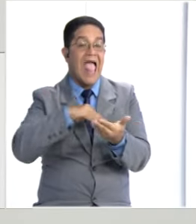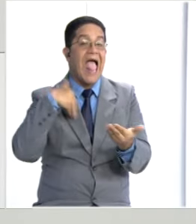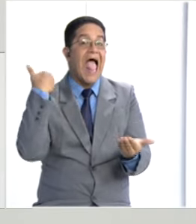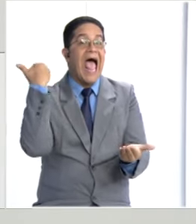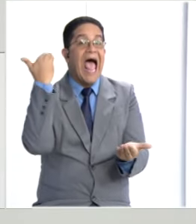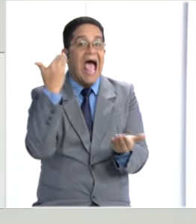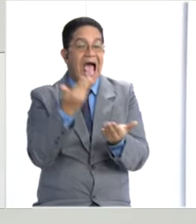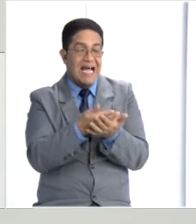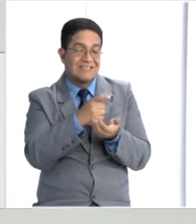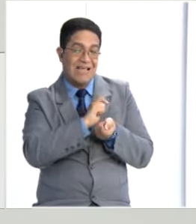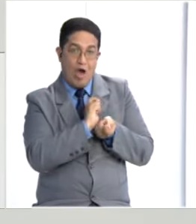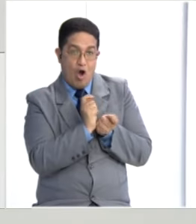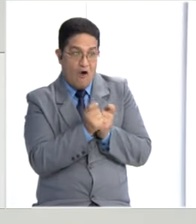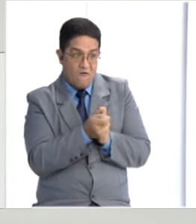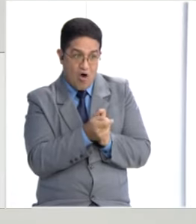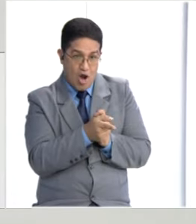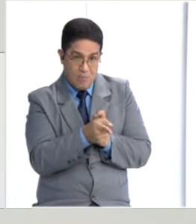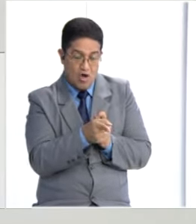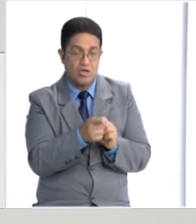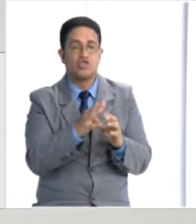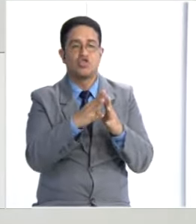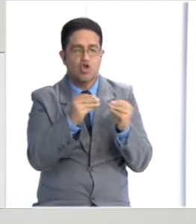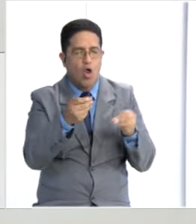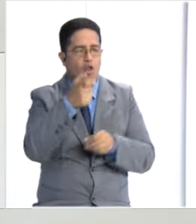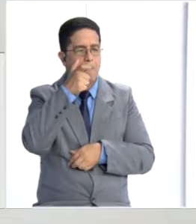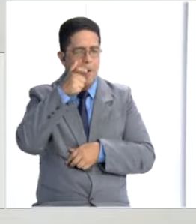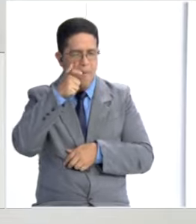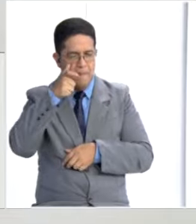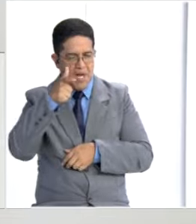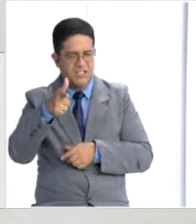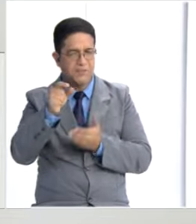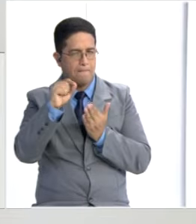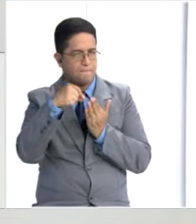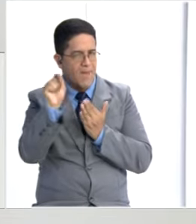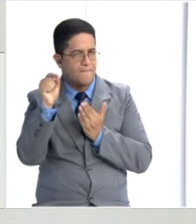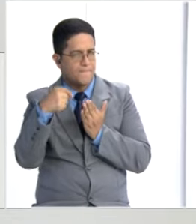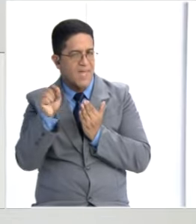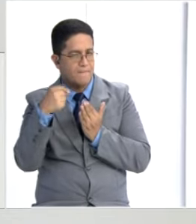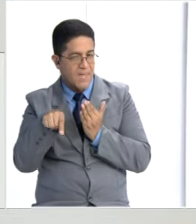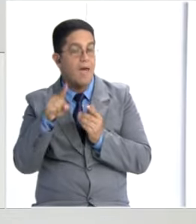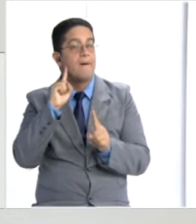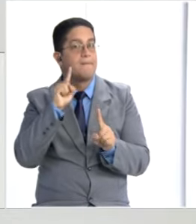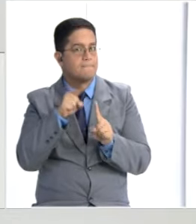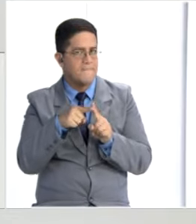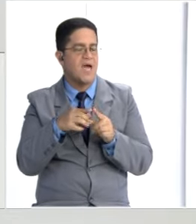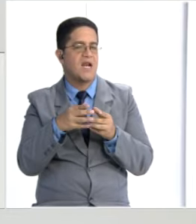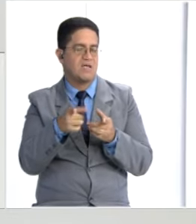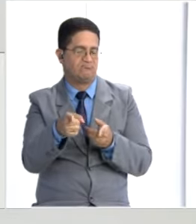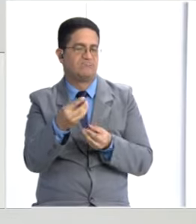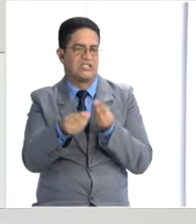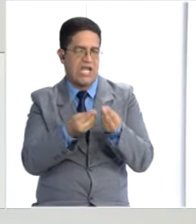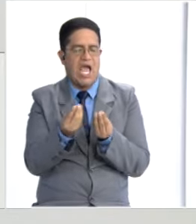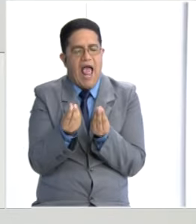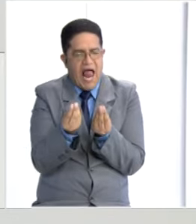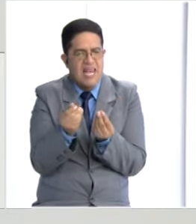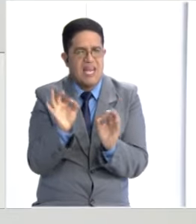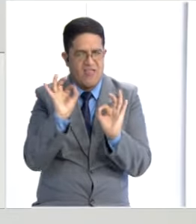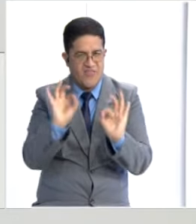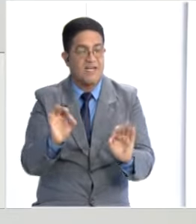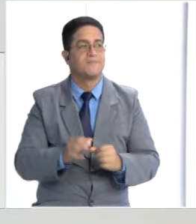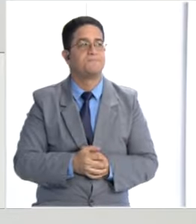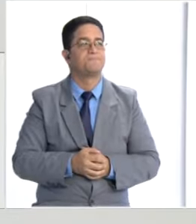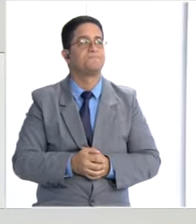producto terminado, pues todo se va monitoreando y se va revisando para que el producto salga con calidad. Cuando hablamos de estos